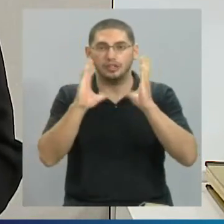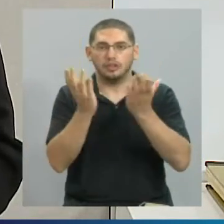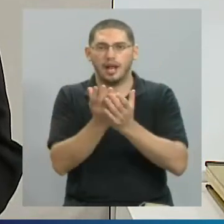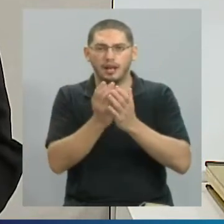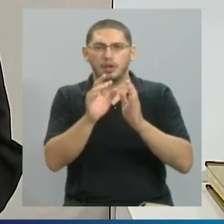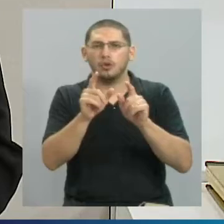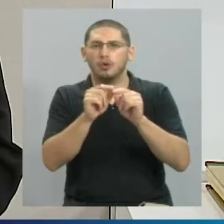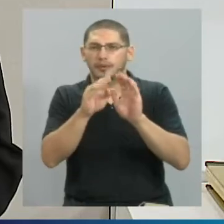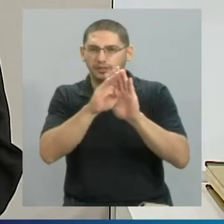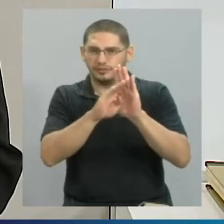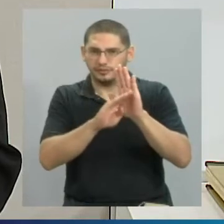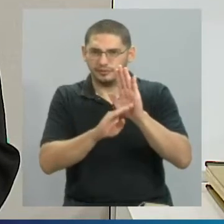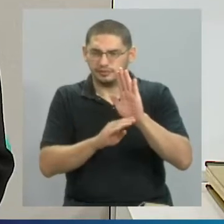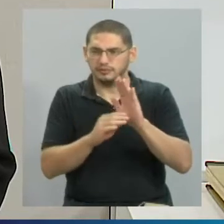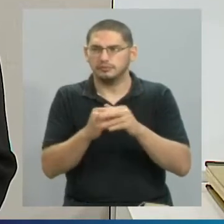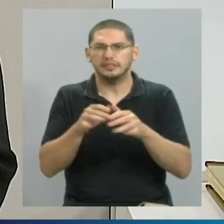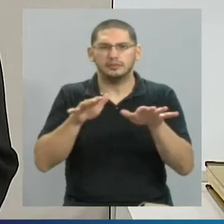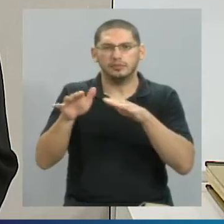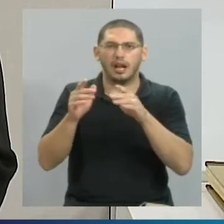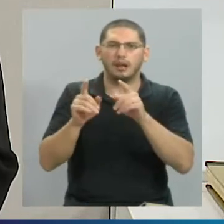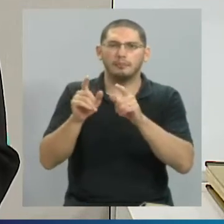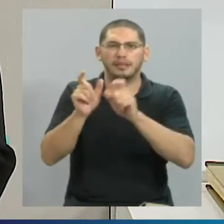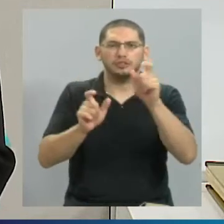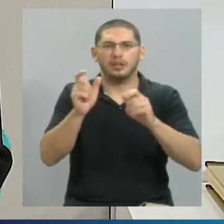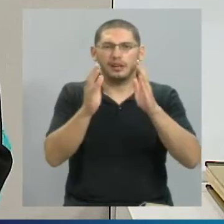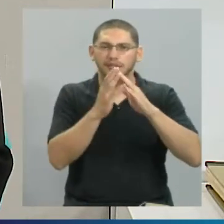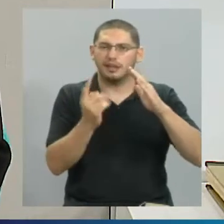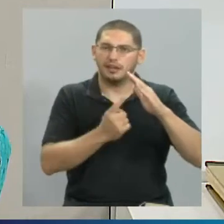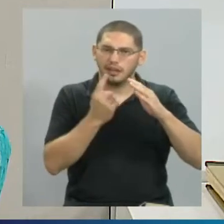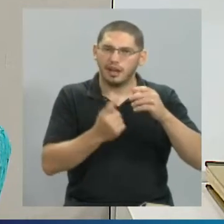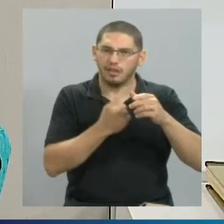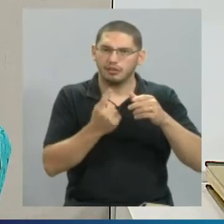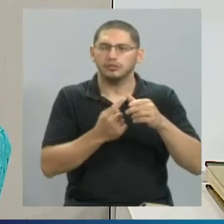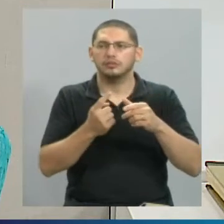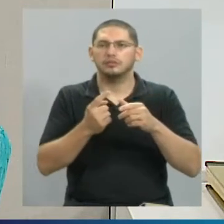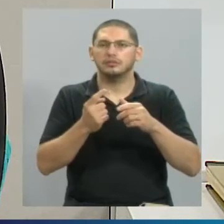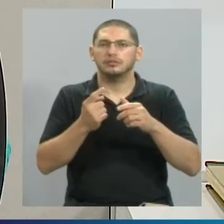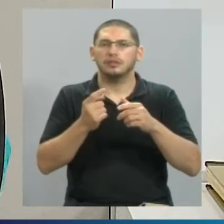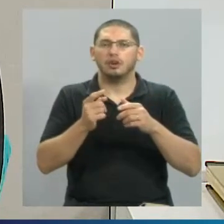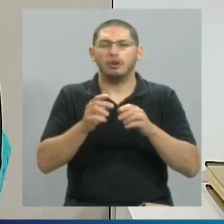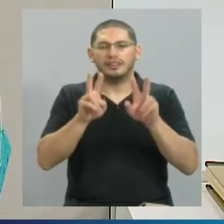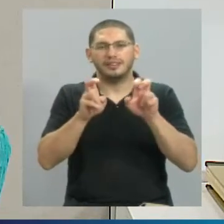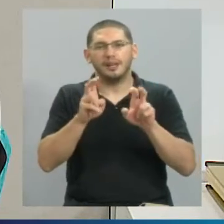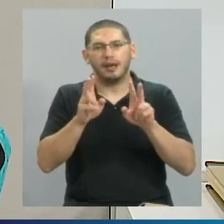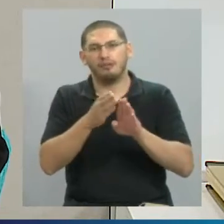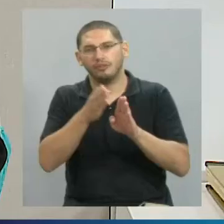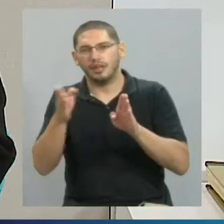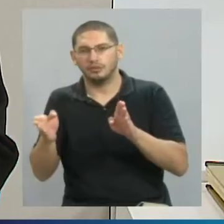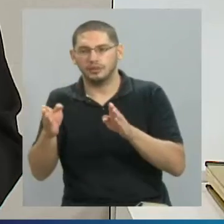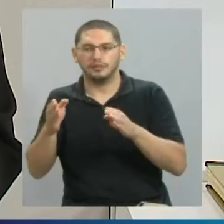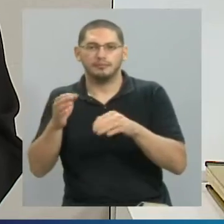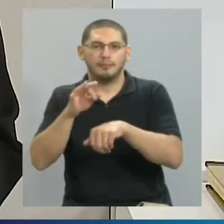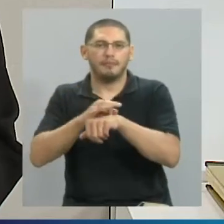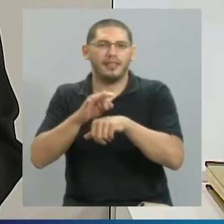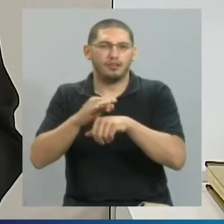gente, ante la situación de tener que quedarse aislado, disminuyó esto de los controles médicos habituales. Algo que se dio, un fenómeno que